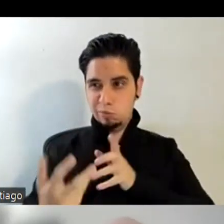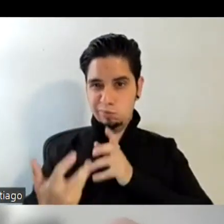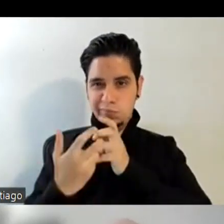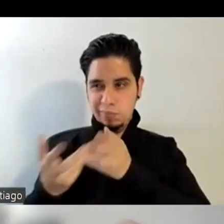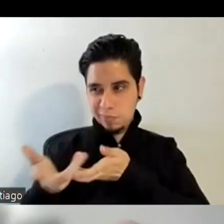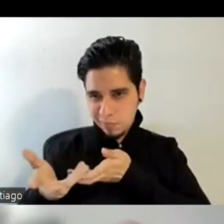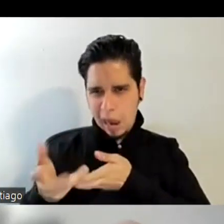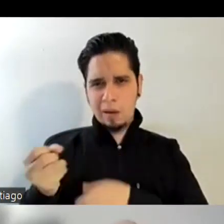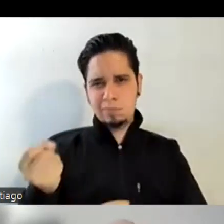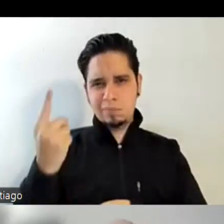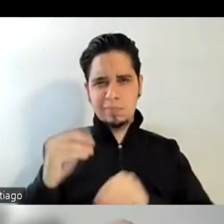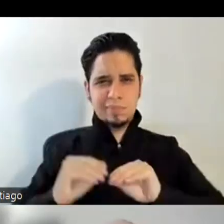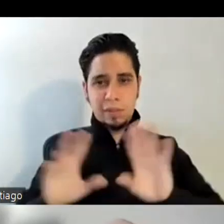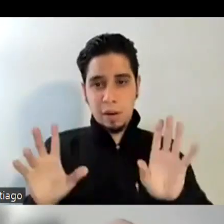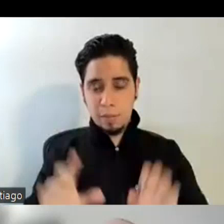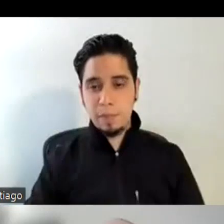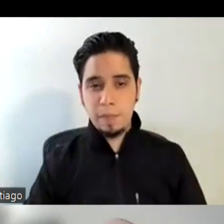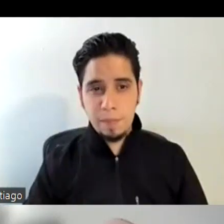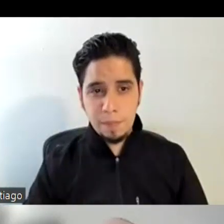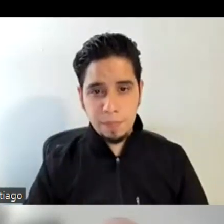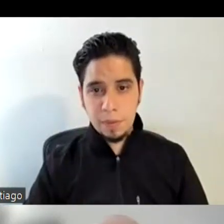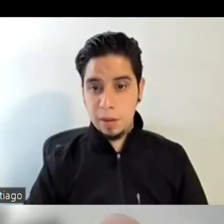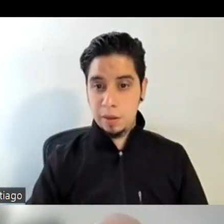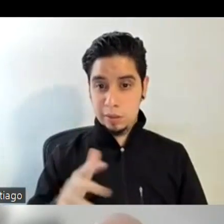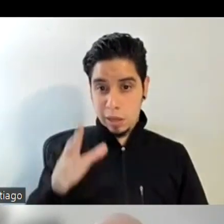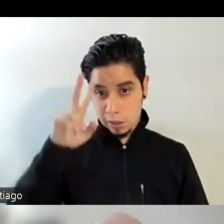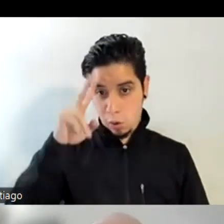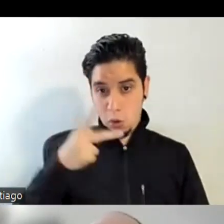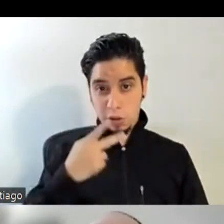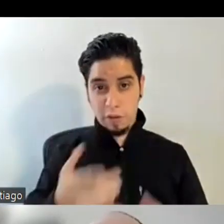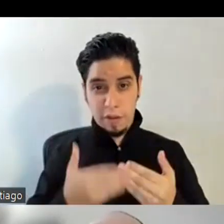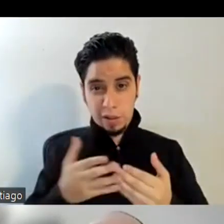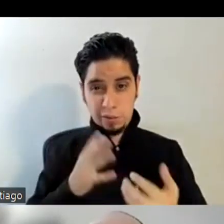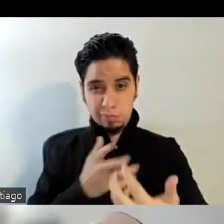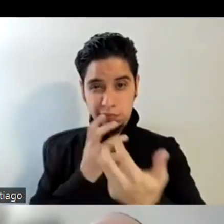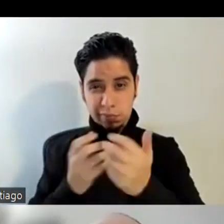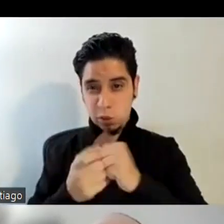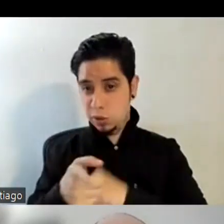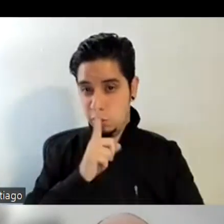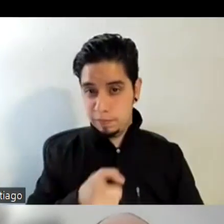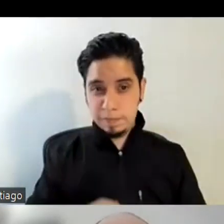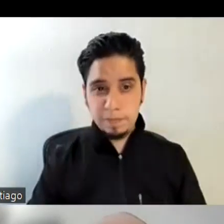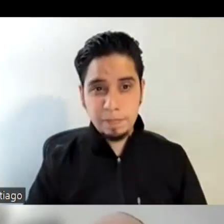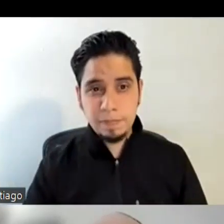Claro. Está que ya Tiny. Te conoce, que ya te conoce, o sea que tú sabes, más rápido.